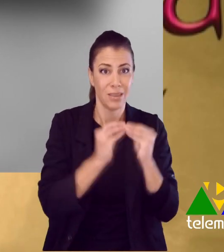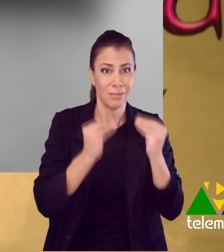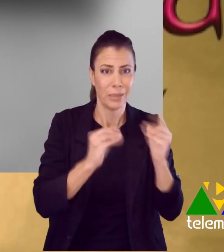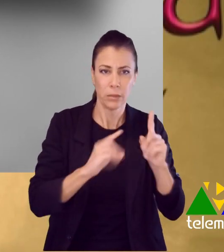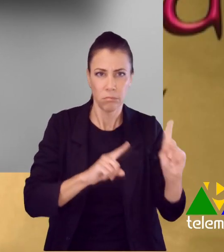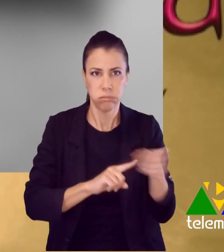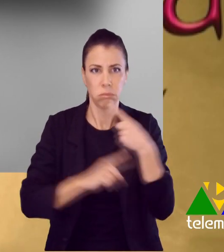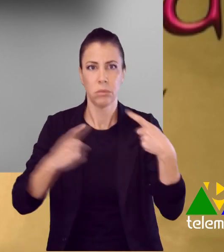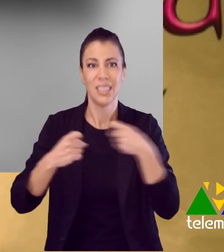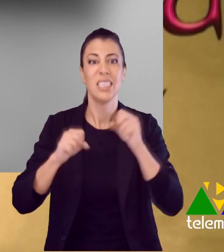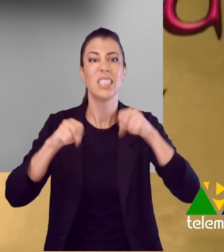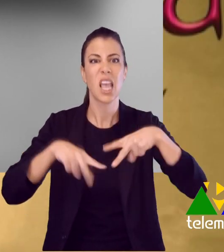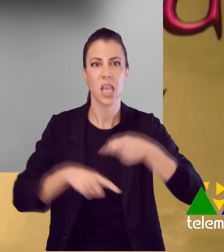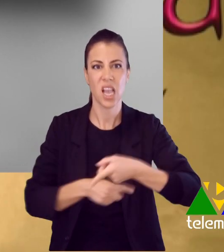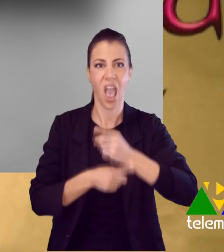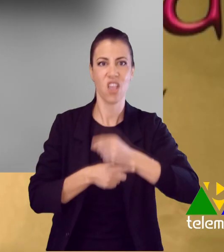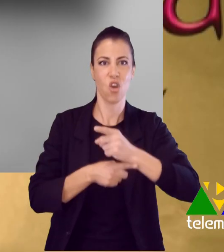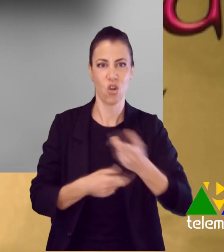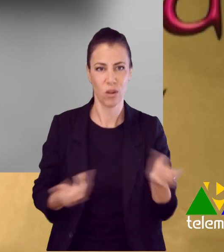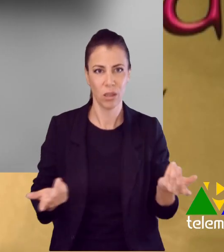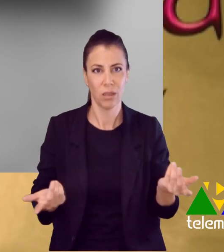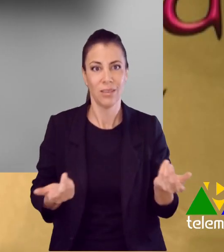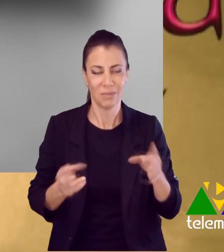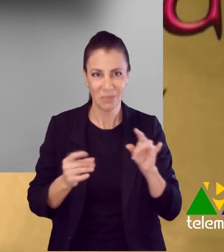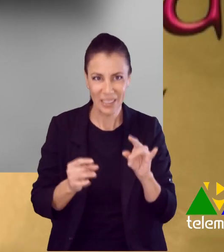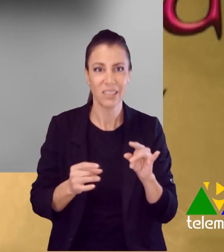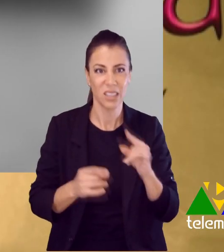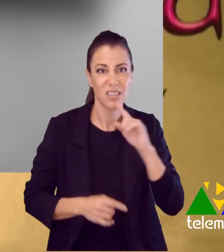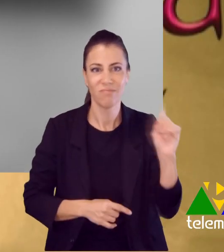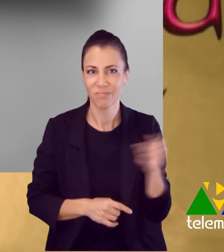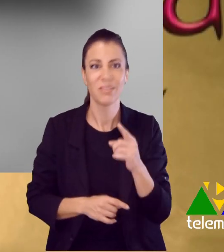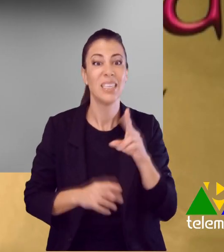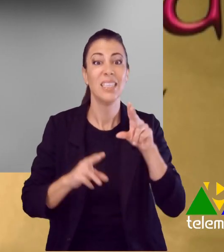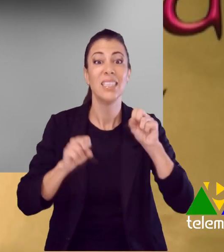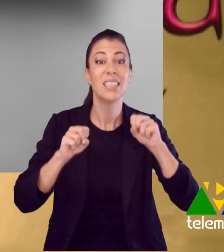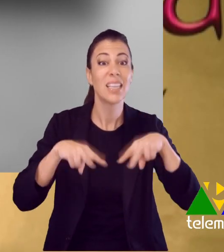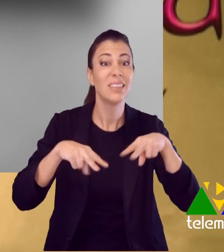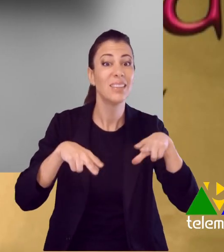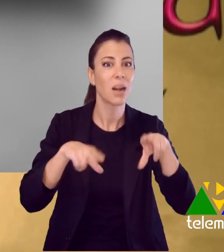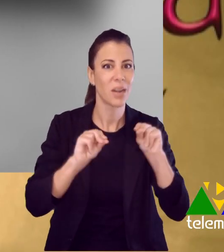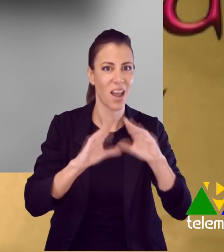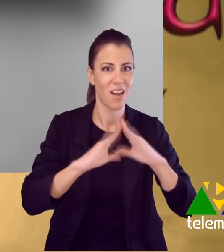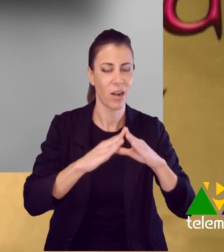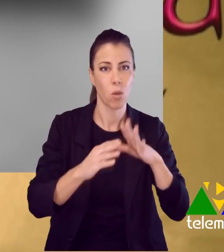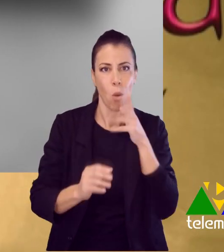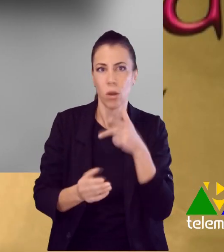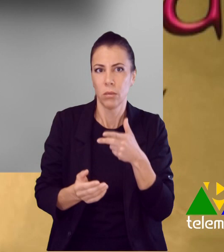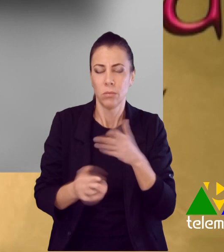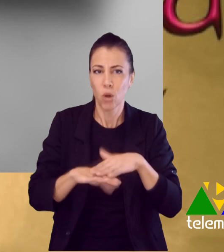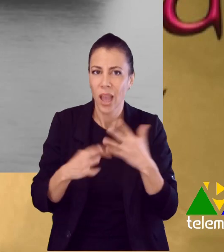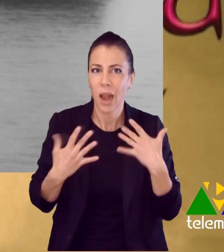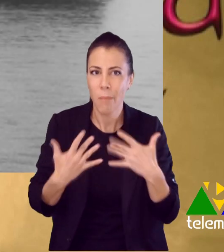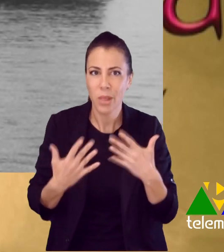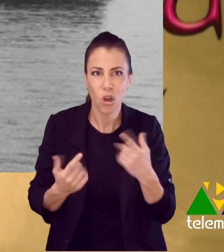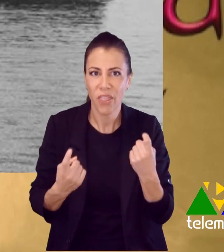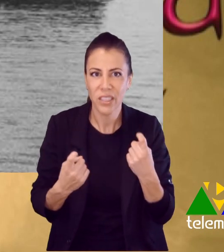guerra de Cuba sin cañones. Lo mandan sin cañones. Sí, lo mandaron sin terminar. Por precipitación, ¿no? Por